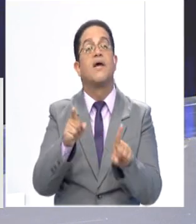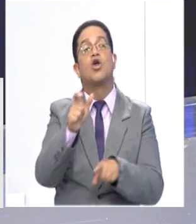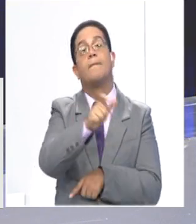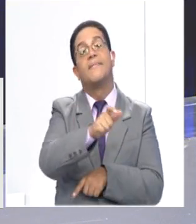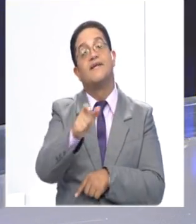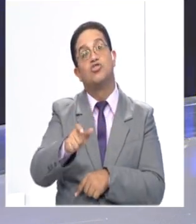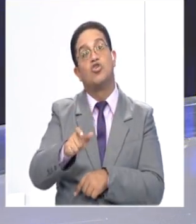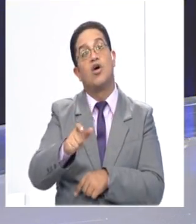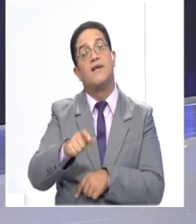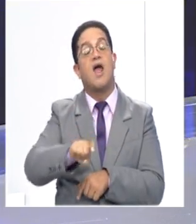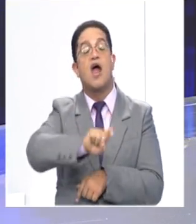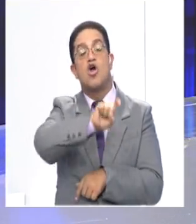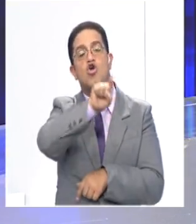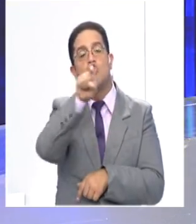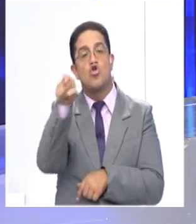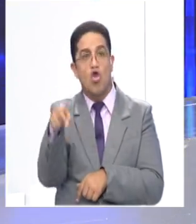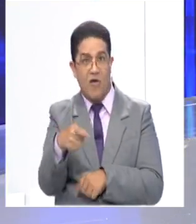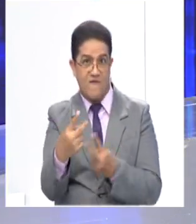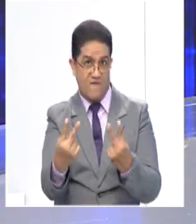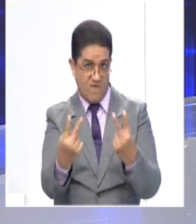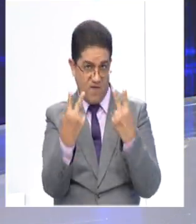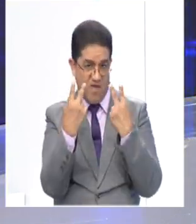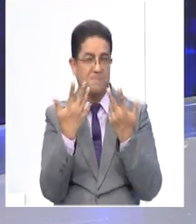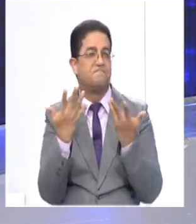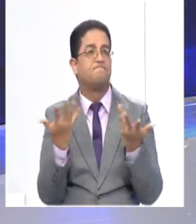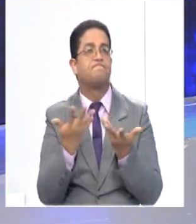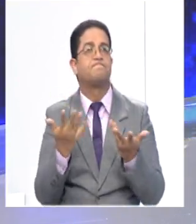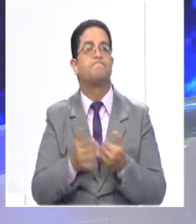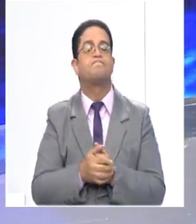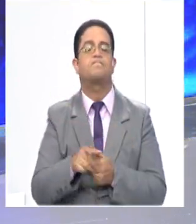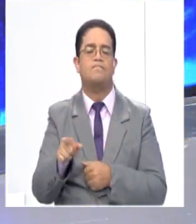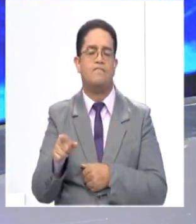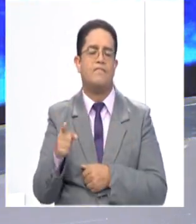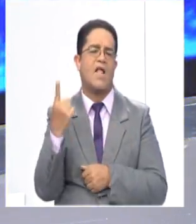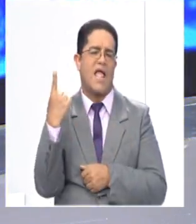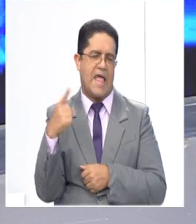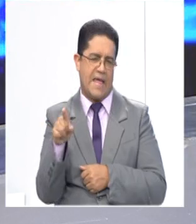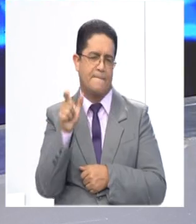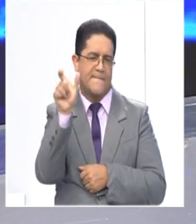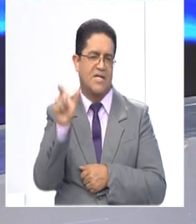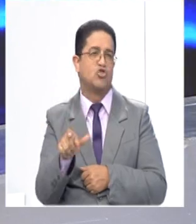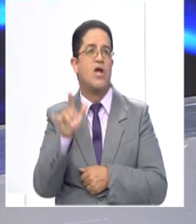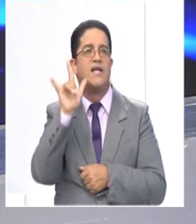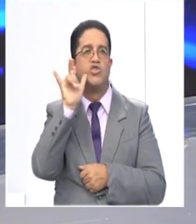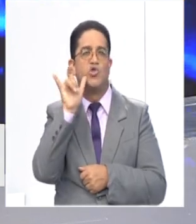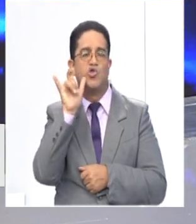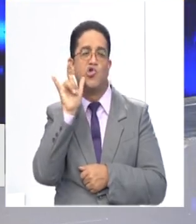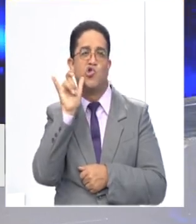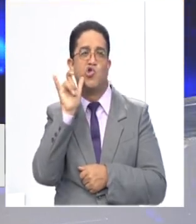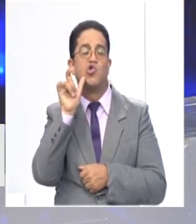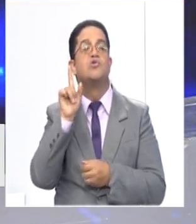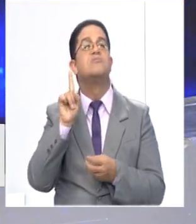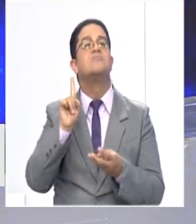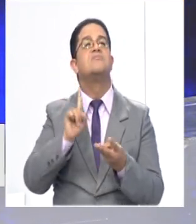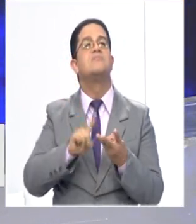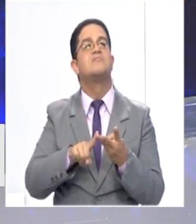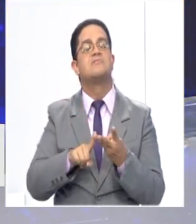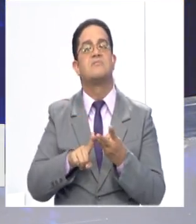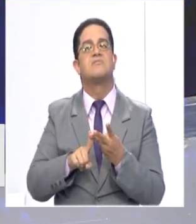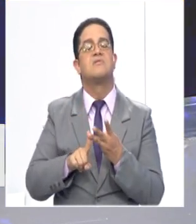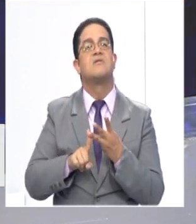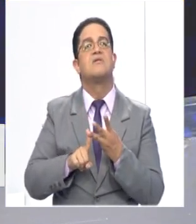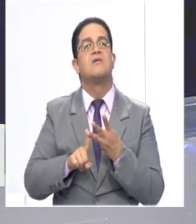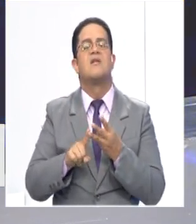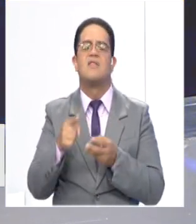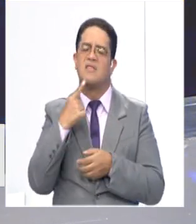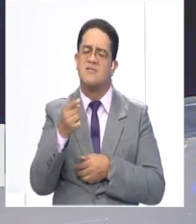Globovisión vamos a decirlo. Nena Carreño G nos escribe desde el Tigre, Estado Anzoátegui, y te saludamos, gracias por tu pregunta.